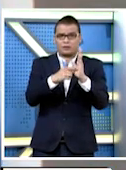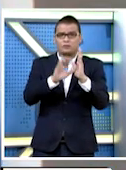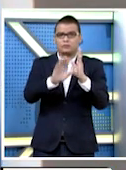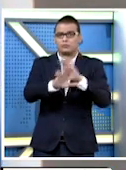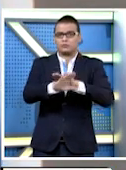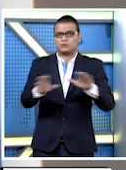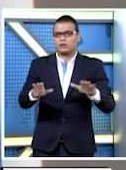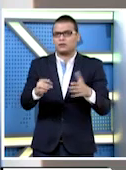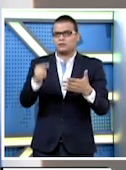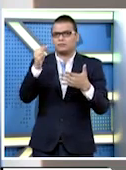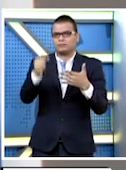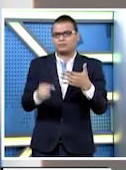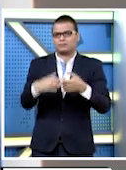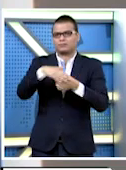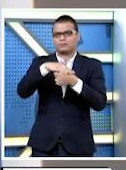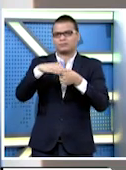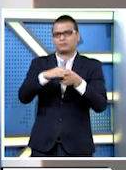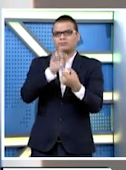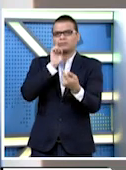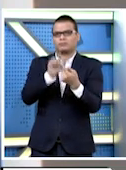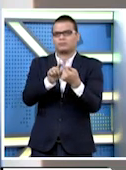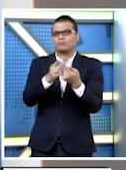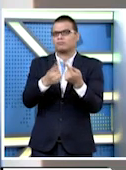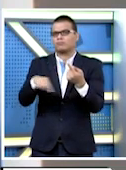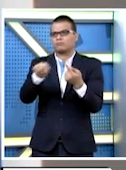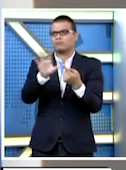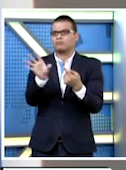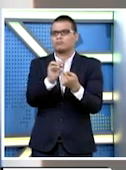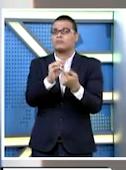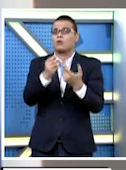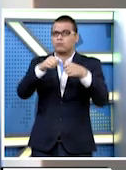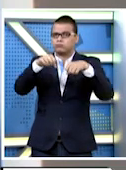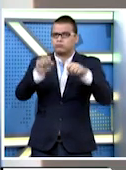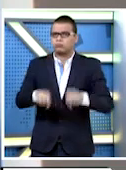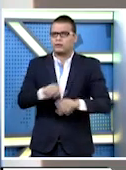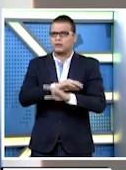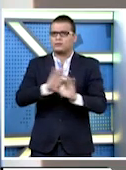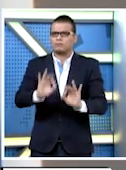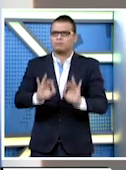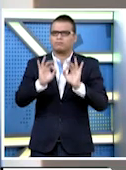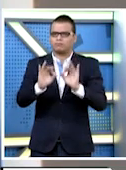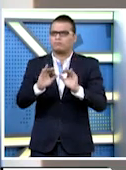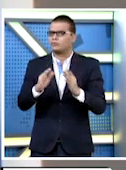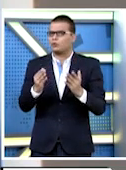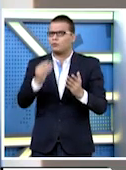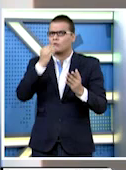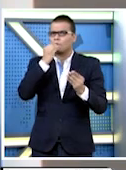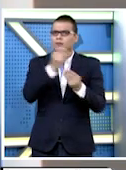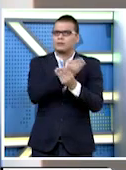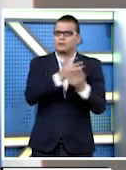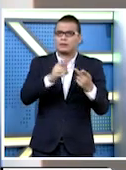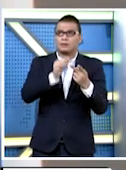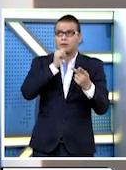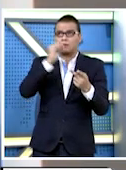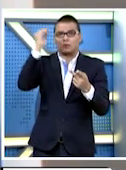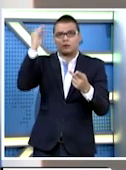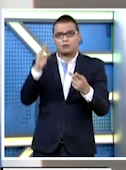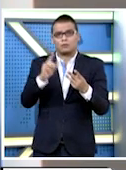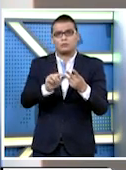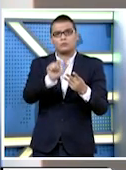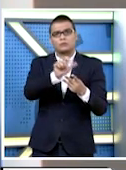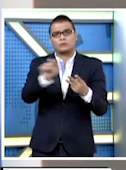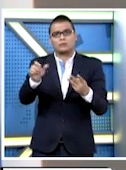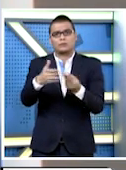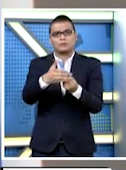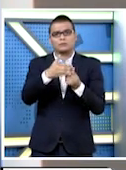son condiciones objetivas para poderla hacer cumplir. Seguridad alimentaria, servicios públicos, seguridad